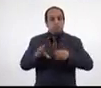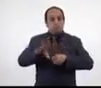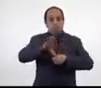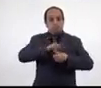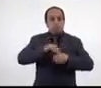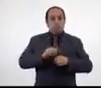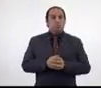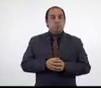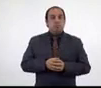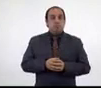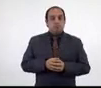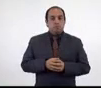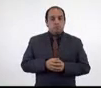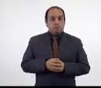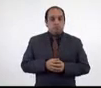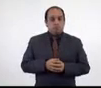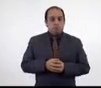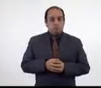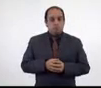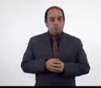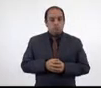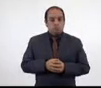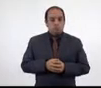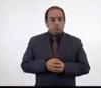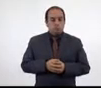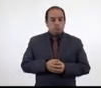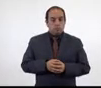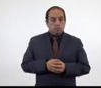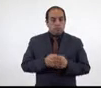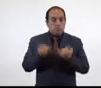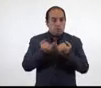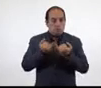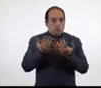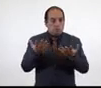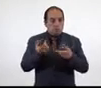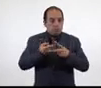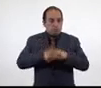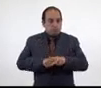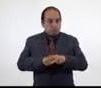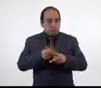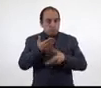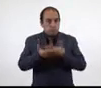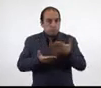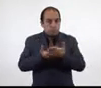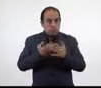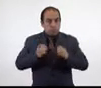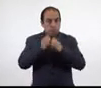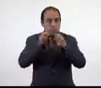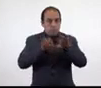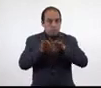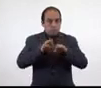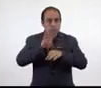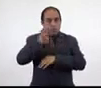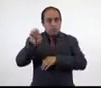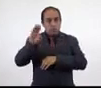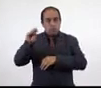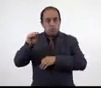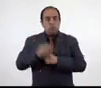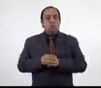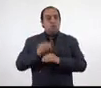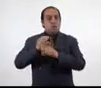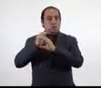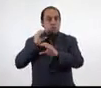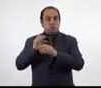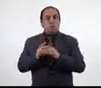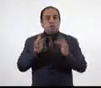Estamos operando, como lo hicimos desde el inicio de este servicio emergente, con 490 unidades.